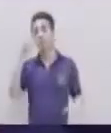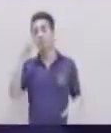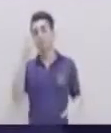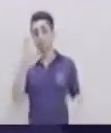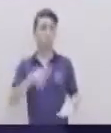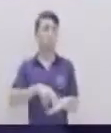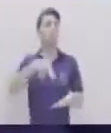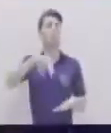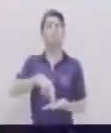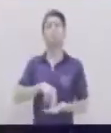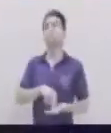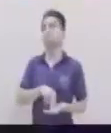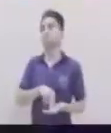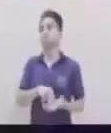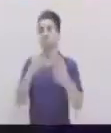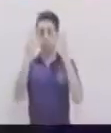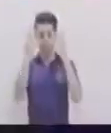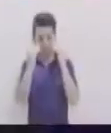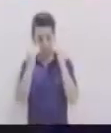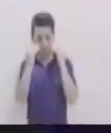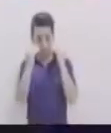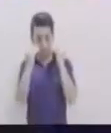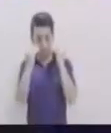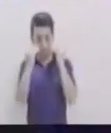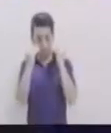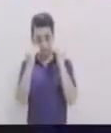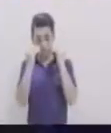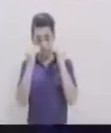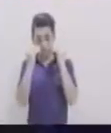Pensamos, nos paramos, cerramos los ojos,